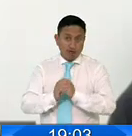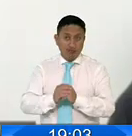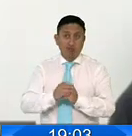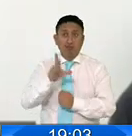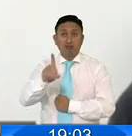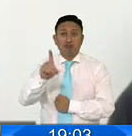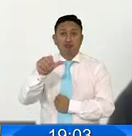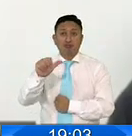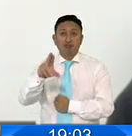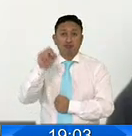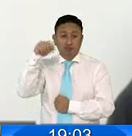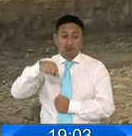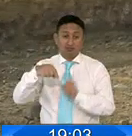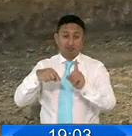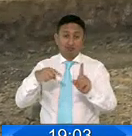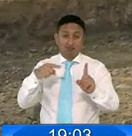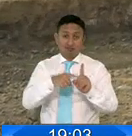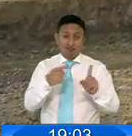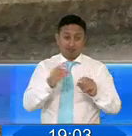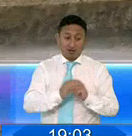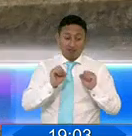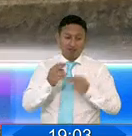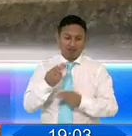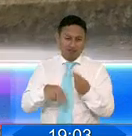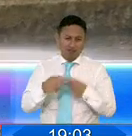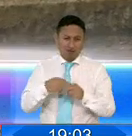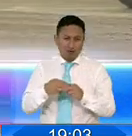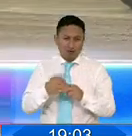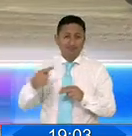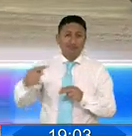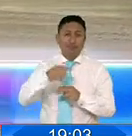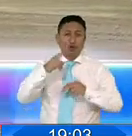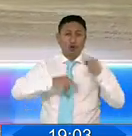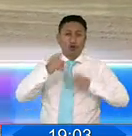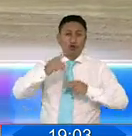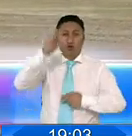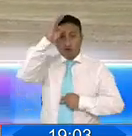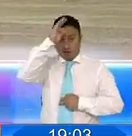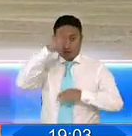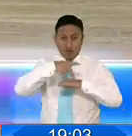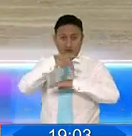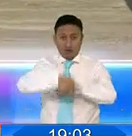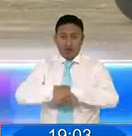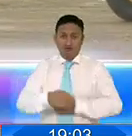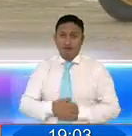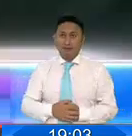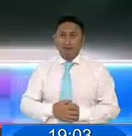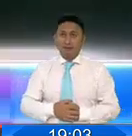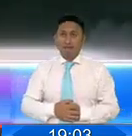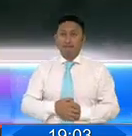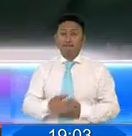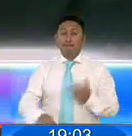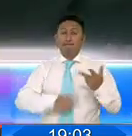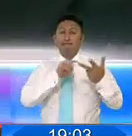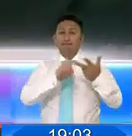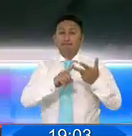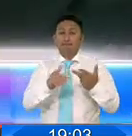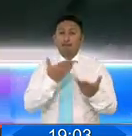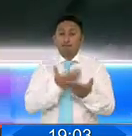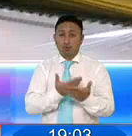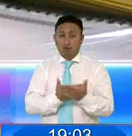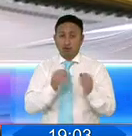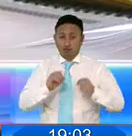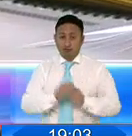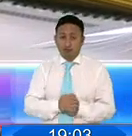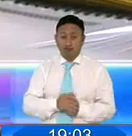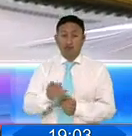Mendoza y Eliseo Azuero sobre supuestos negociados alrededor de la construcción del hospital de Pedernales. La otra prueba de peso sería